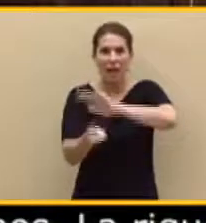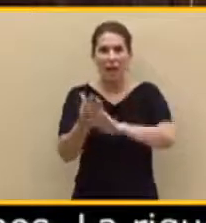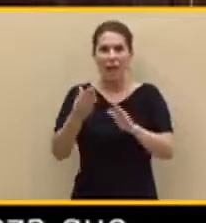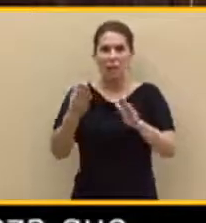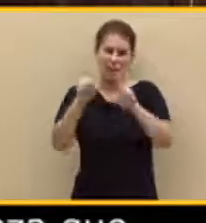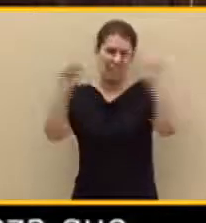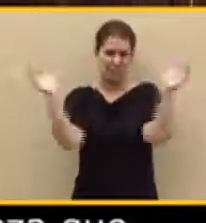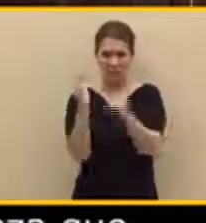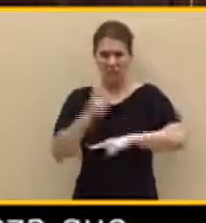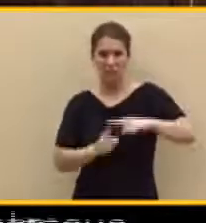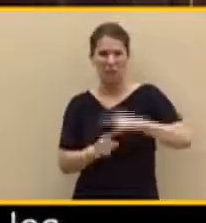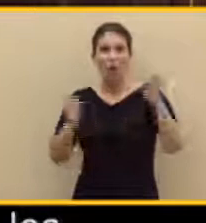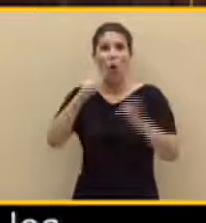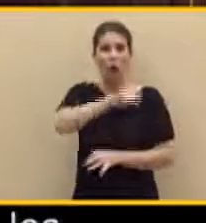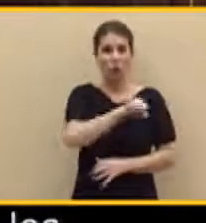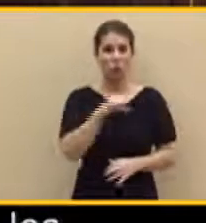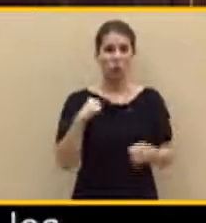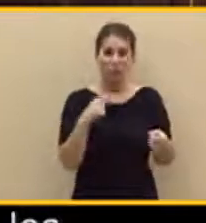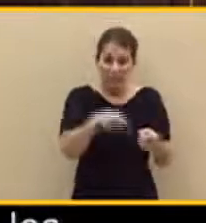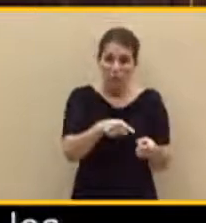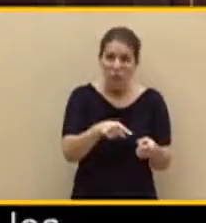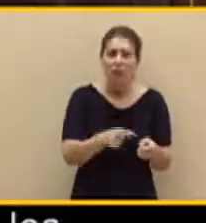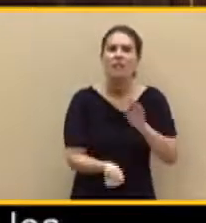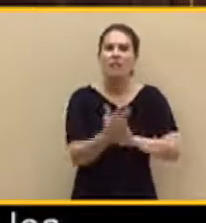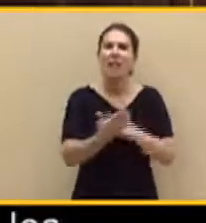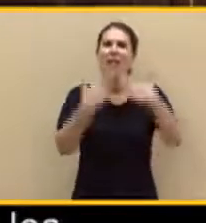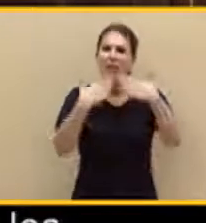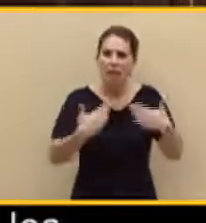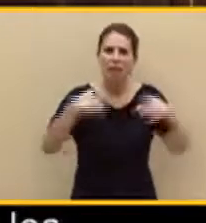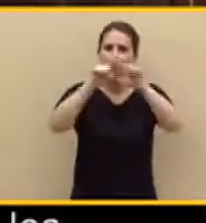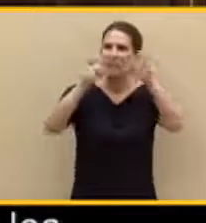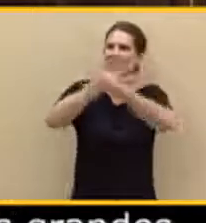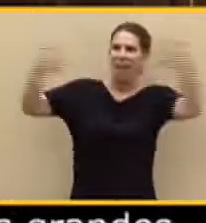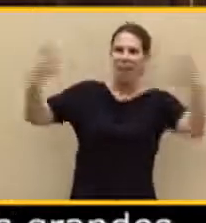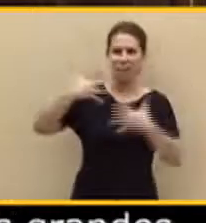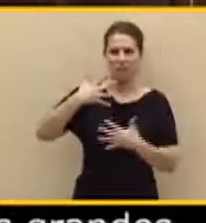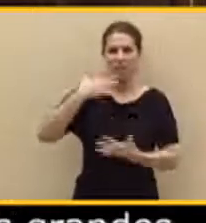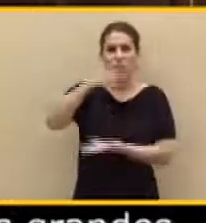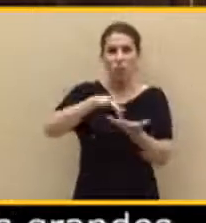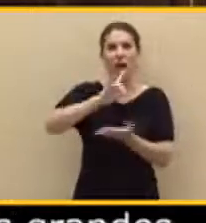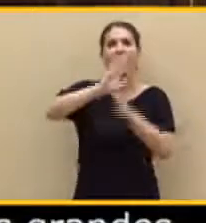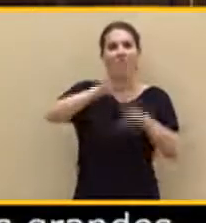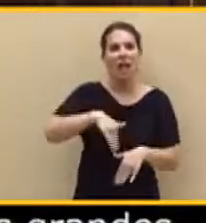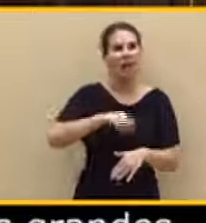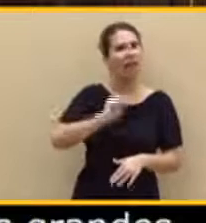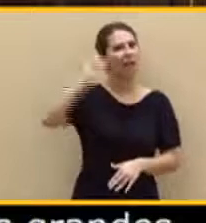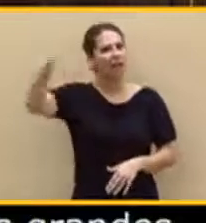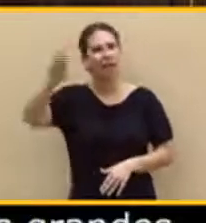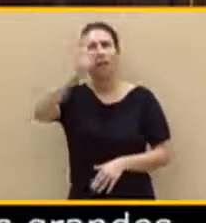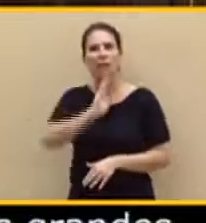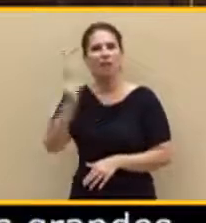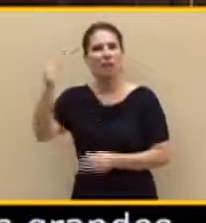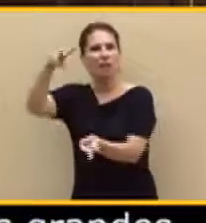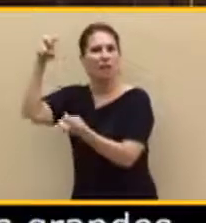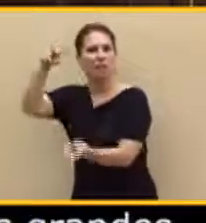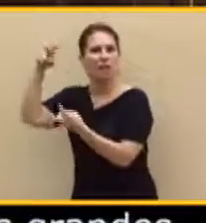los autónomos, sale de nuestro país a través de las grandes multinacionales y se va a sus filiales en paraísos fiscales, en Delaware, en Panamá,